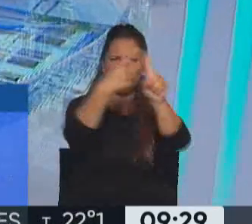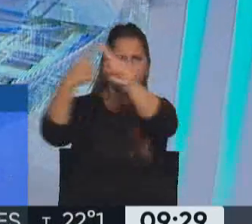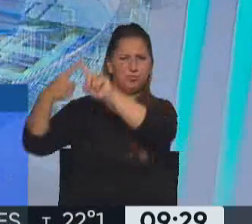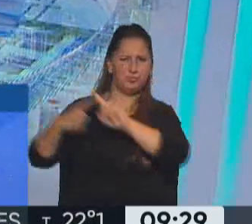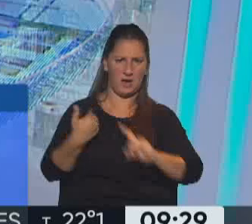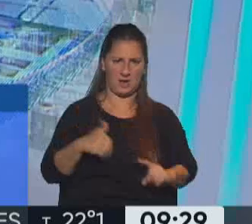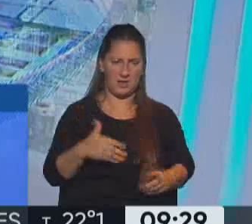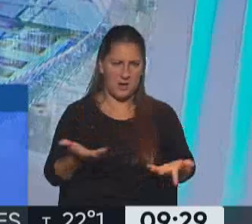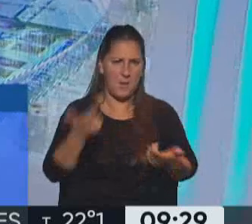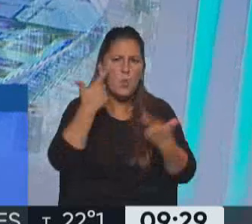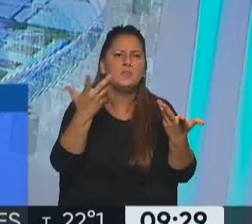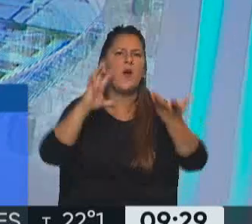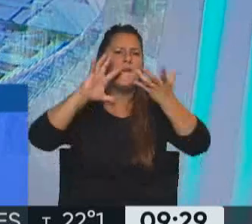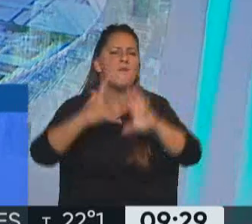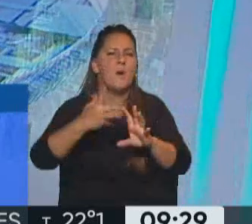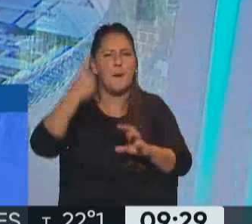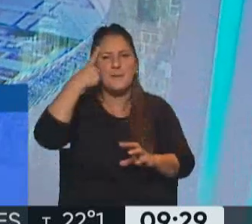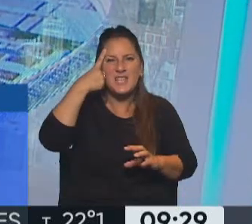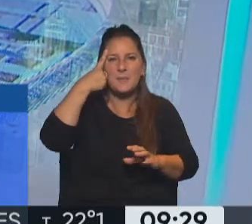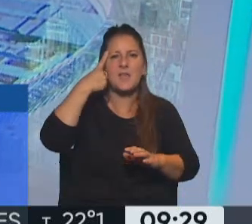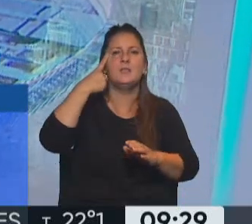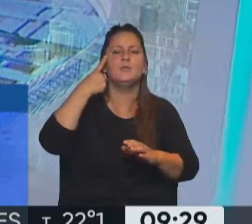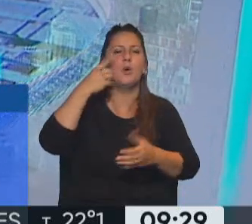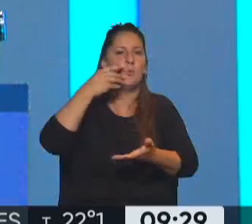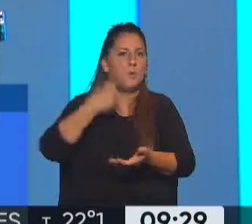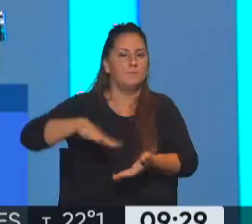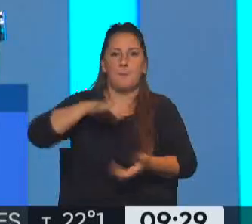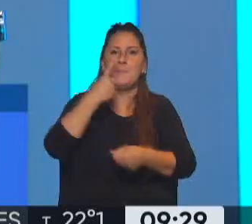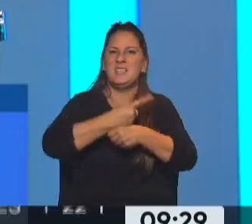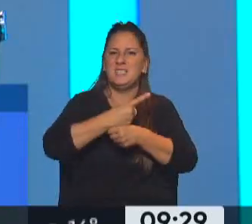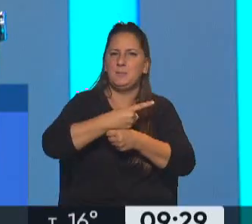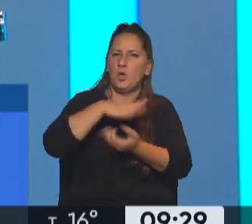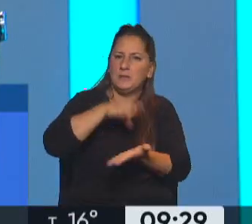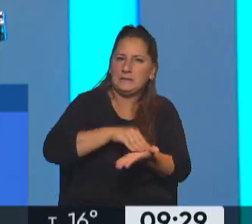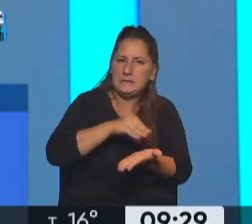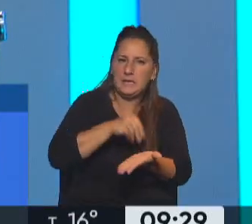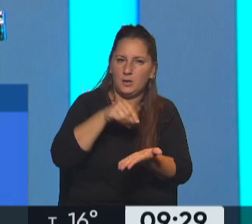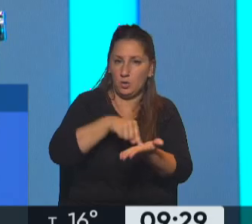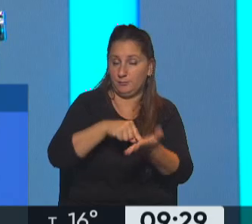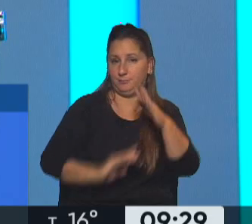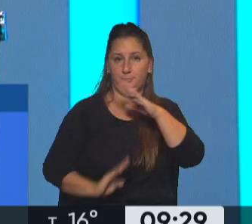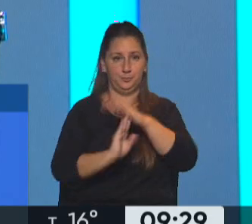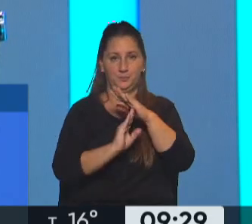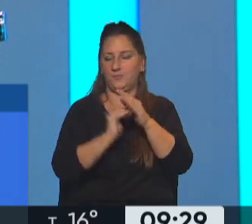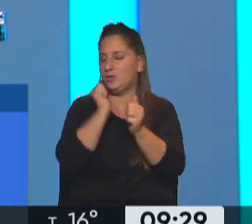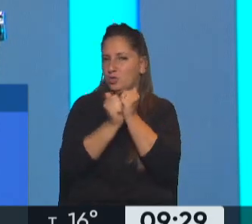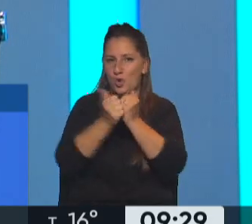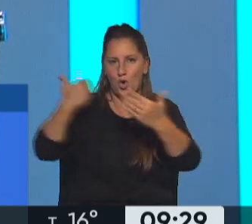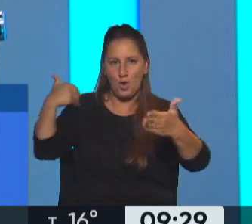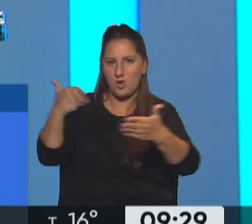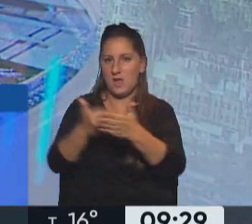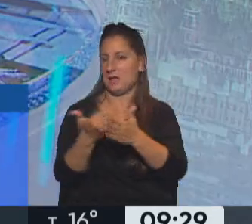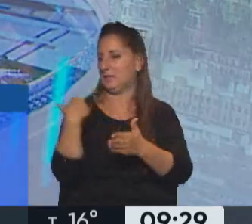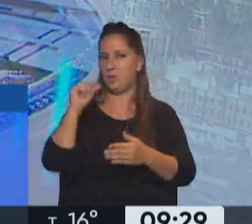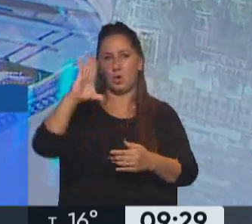con respecto a lo que tiene que ver con el principio de territorialidad, que es un principio clave que ha sostenido históricamente la Argentina, incluso lo planteaba Cristina hace